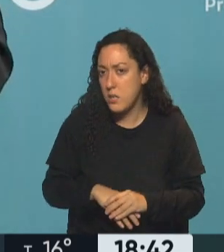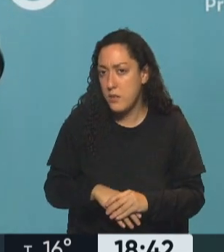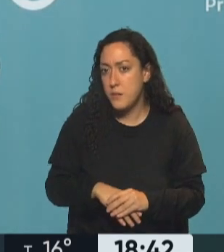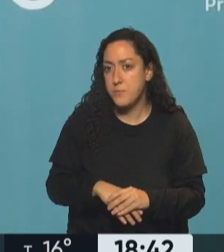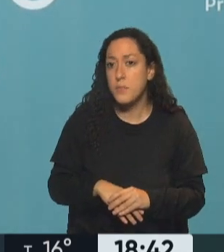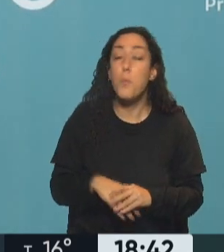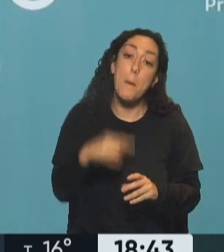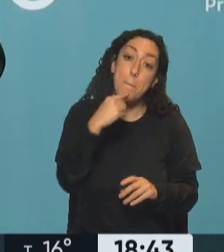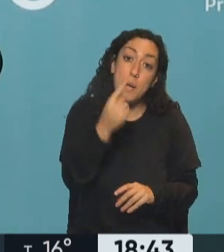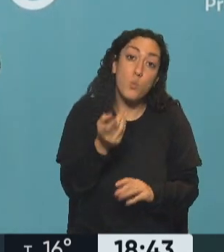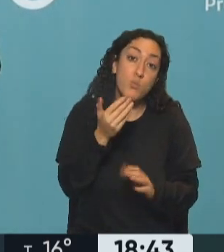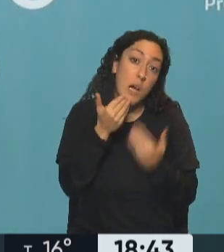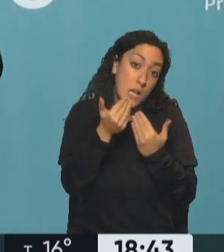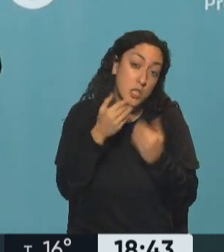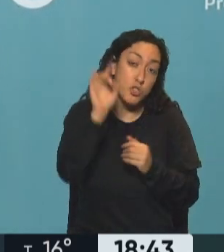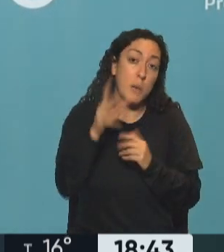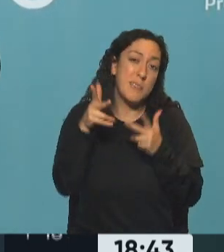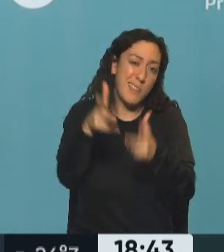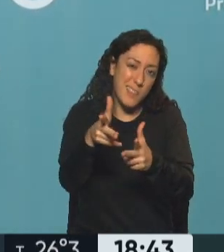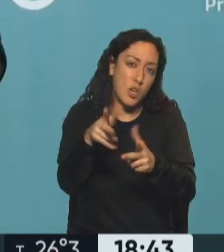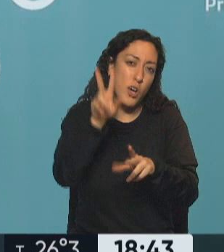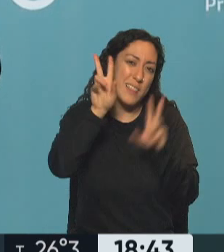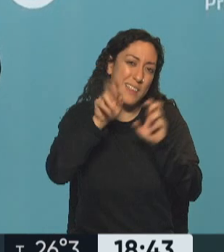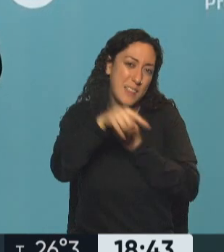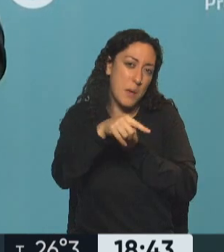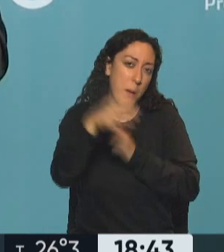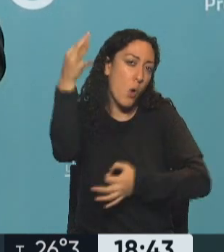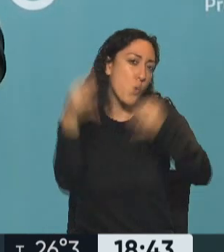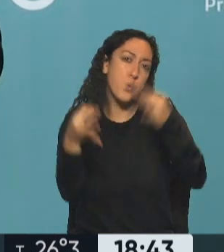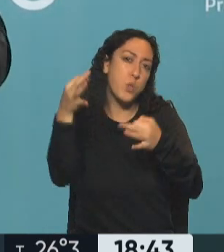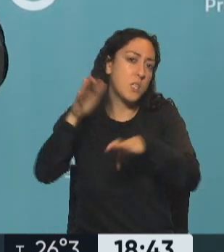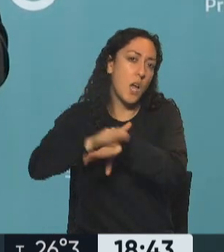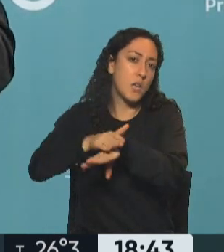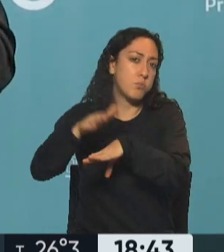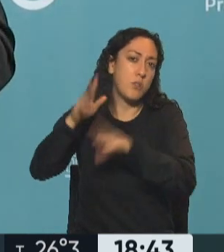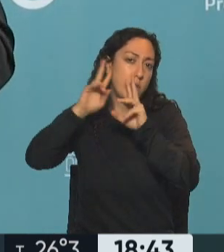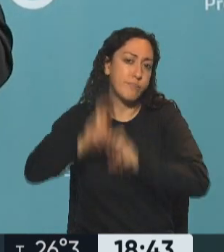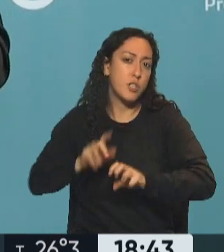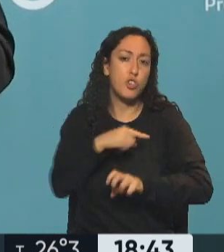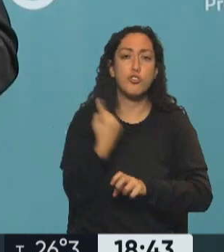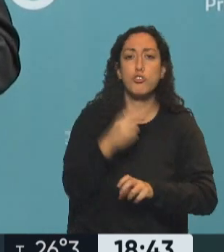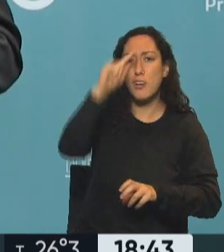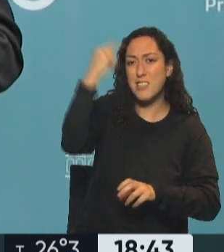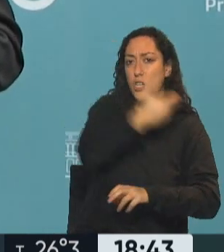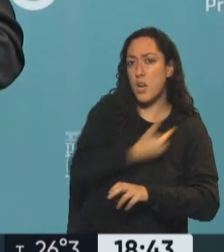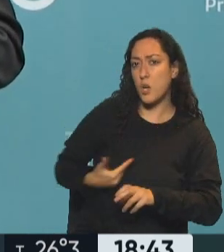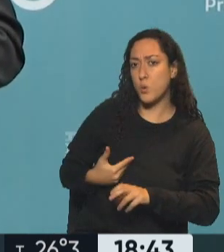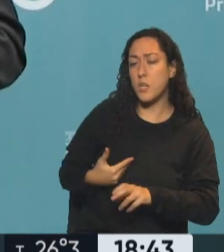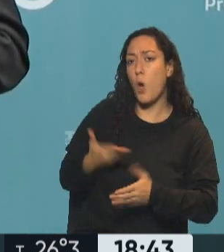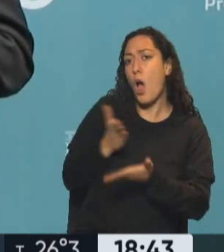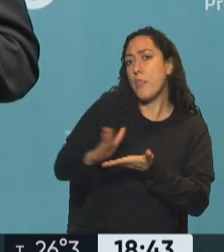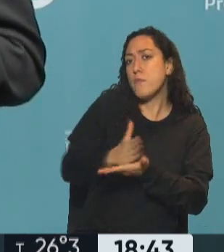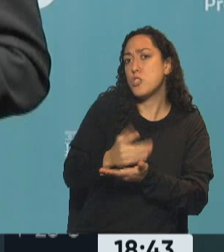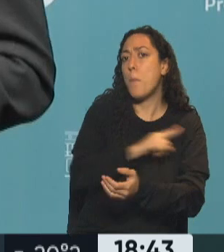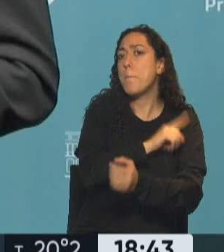Gracias por la pregunta. Yo simplemente le digo que este es un tema que está en manos de la justicia y nosotros desde el Poder Ejecutivo Nacional somos respetuosos de la división de